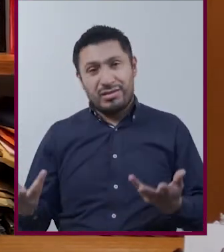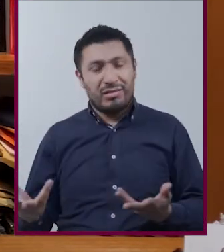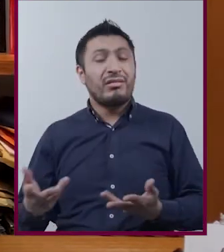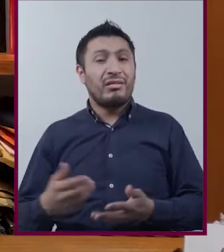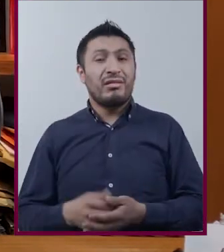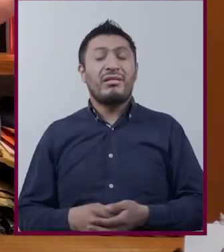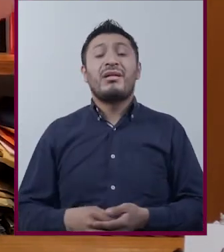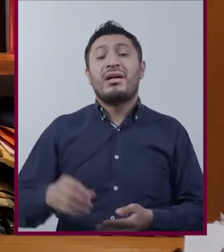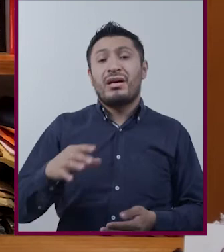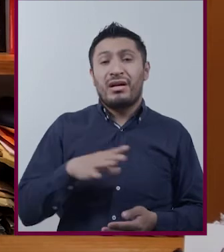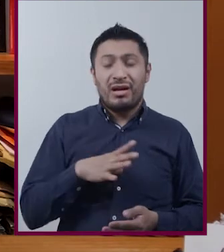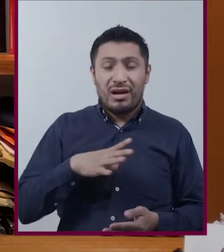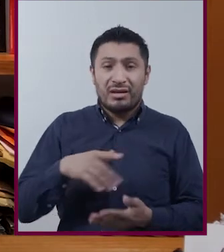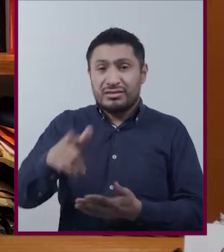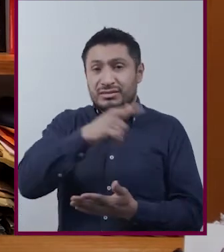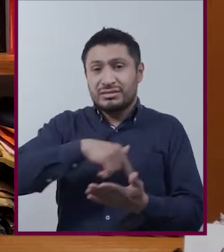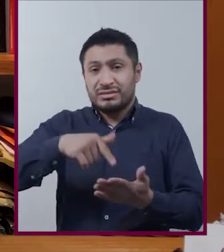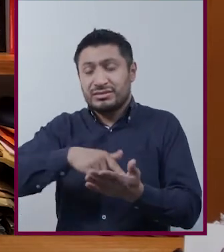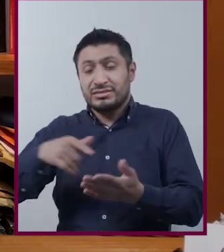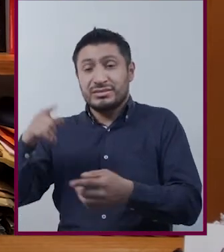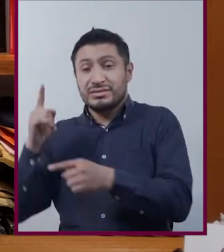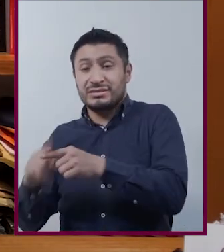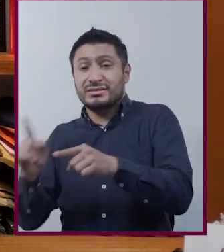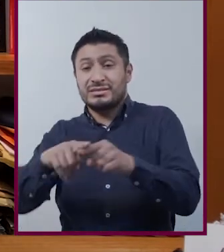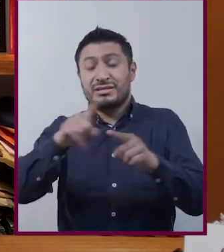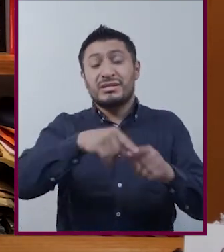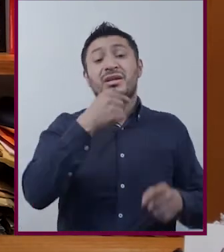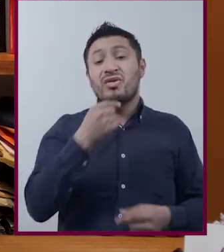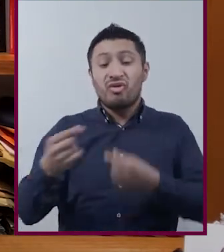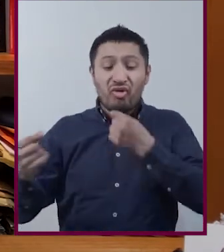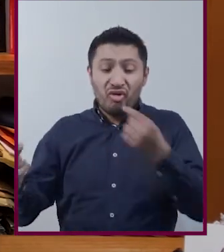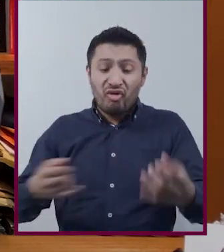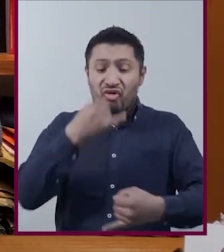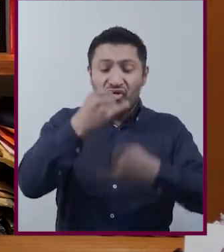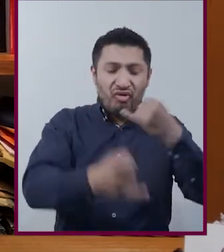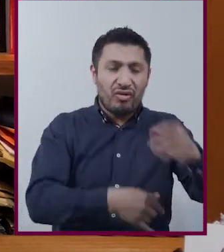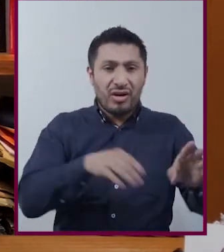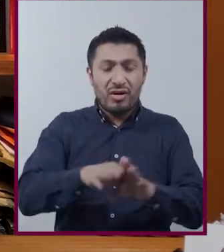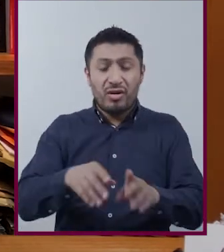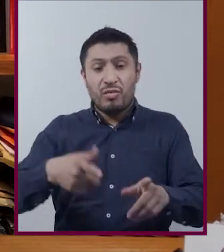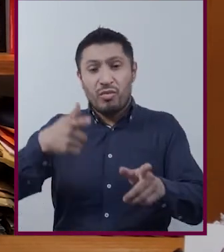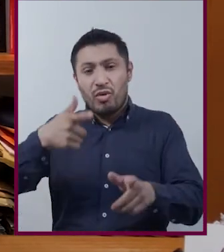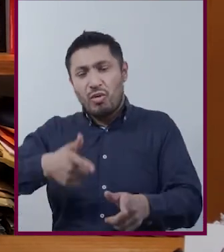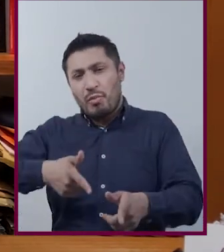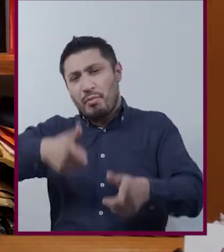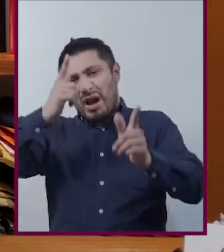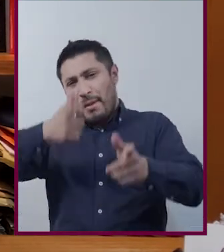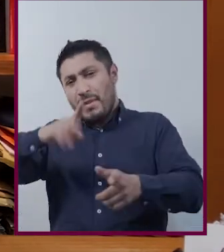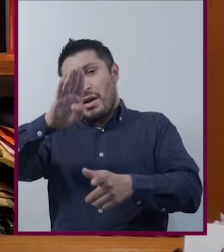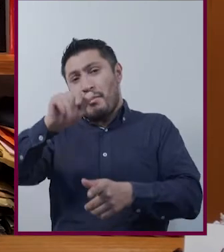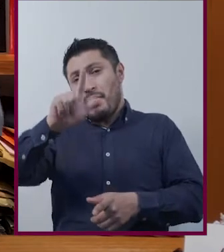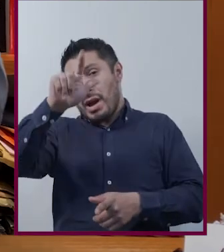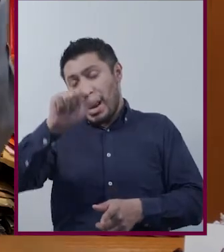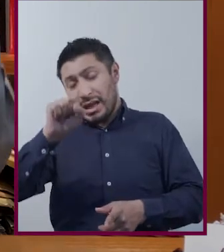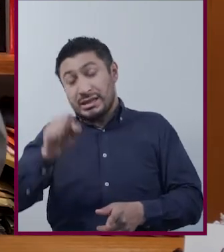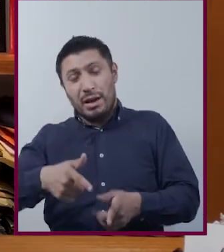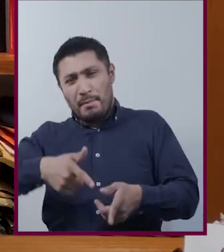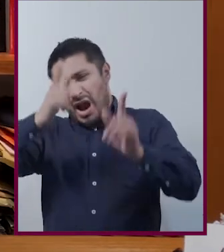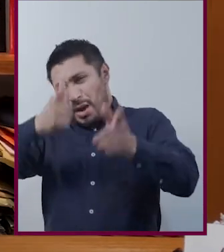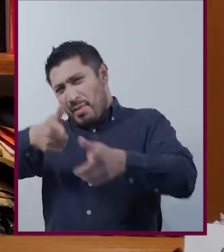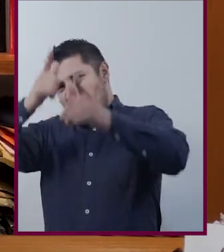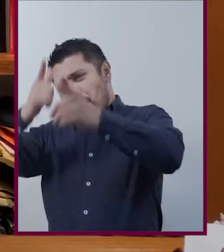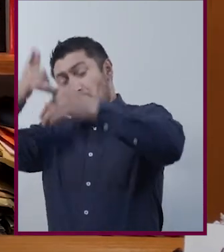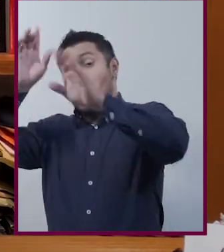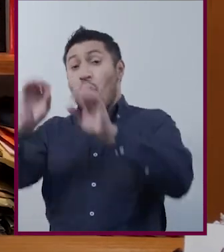padecemos, hay lugares donde los niños juegan con los casquillos de las balas o se